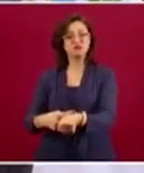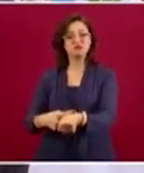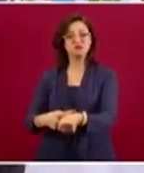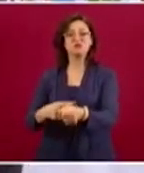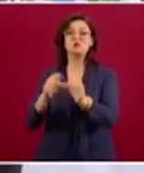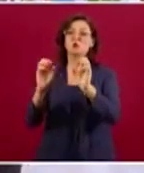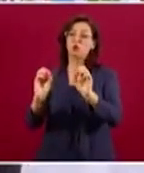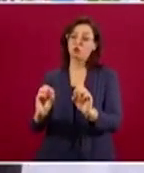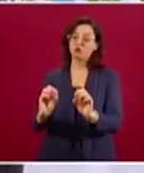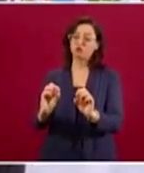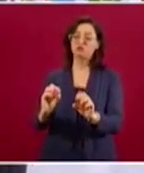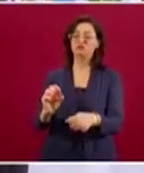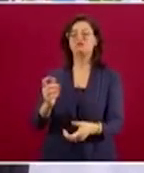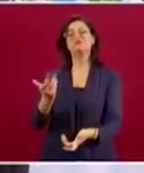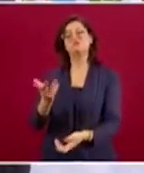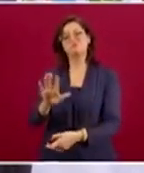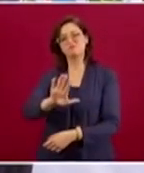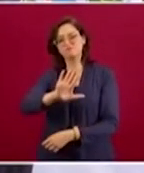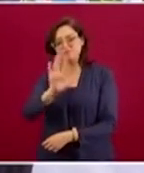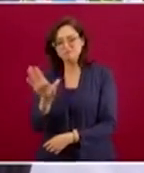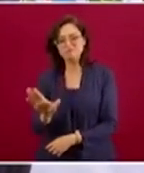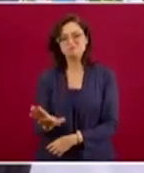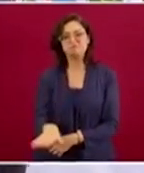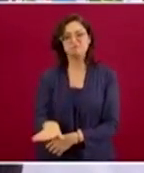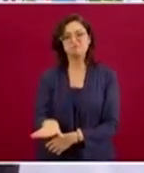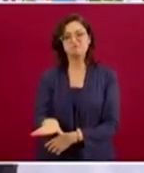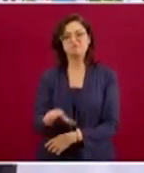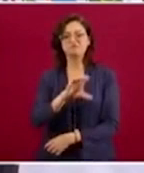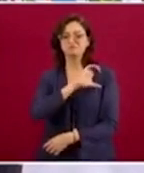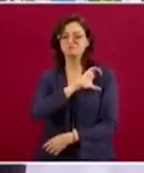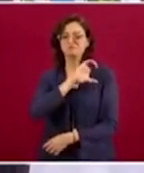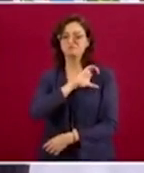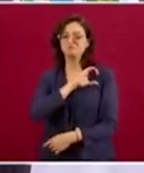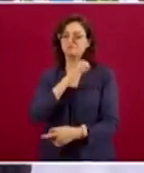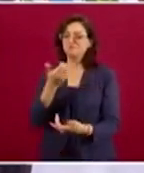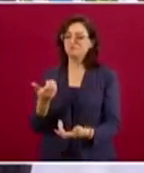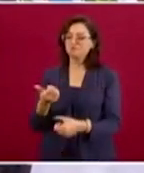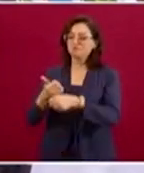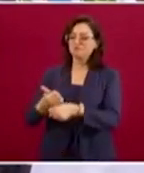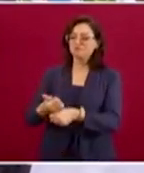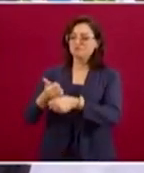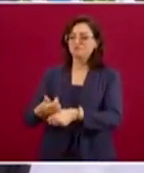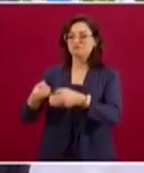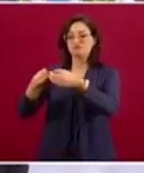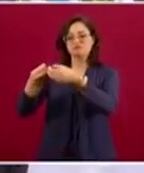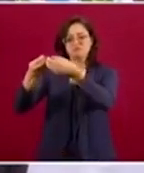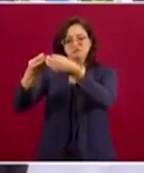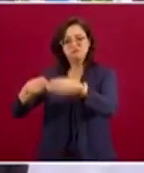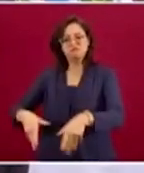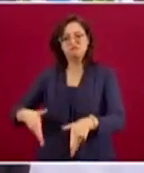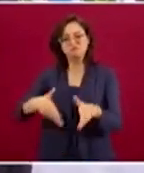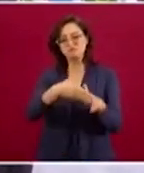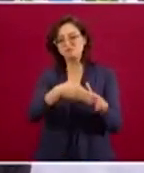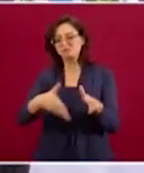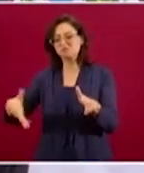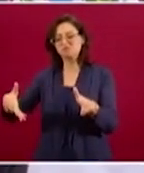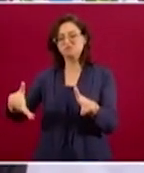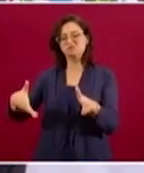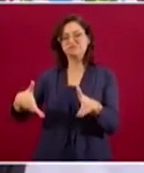o han perdido a sus seres queridos en esta